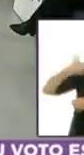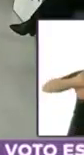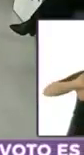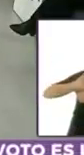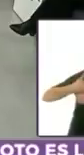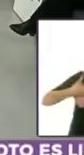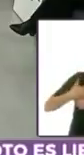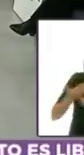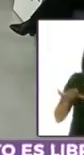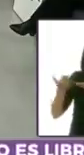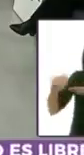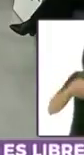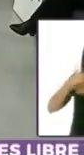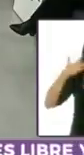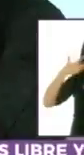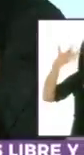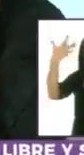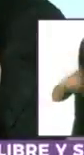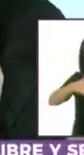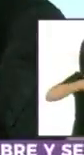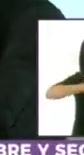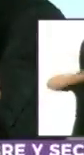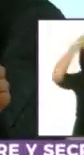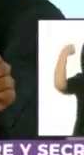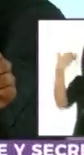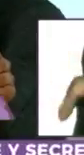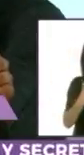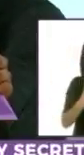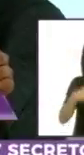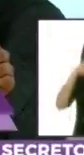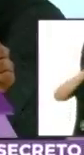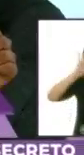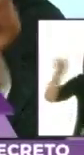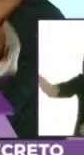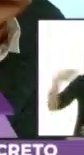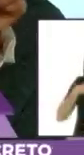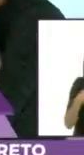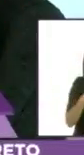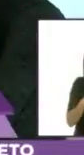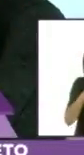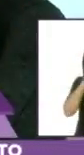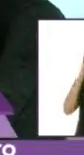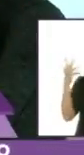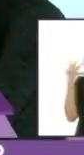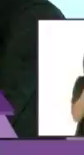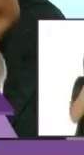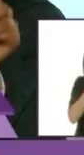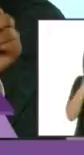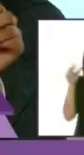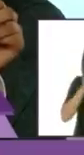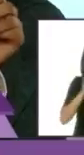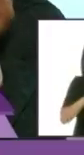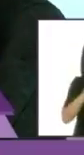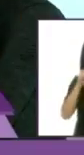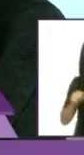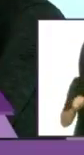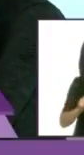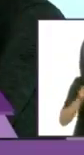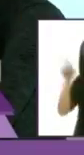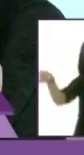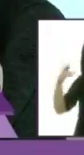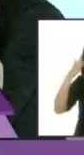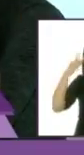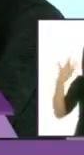resultados muy claros por obtener, ¿no? Tanto Morena, como su meta es ganar la jefatura, Alejandra también, ganar la